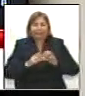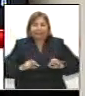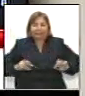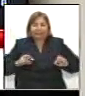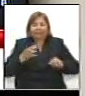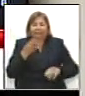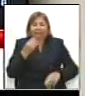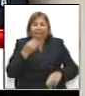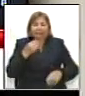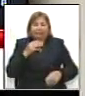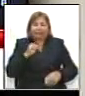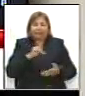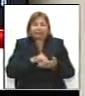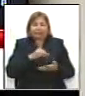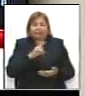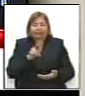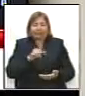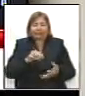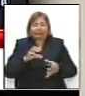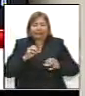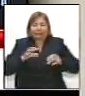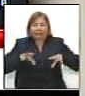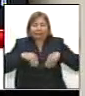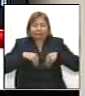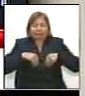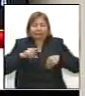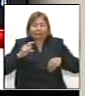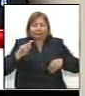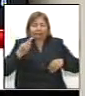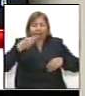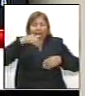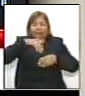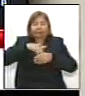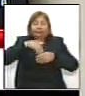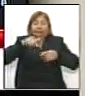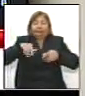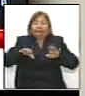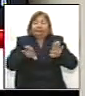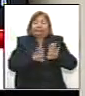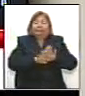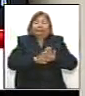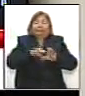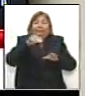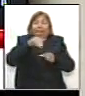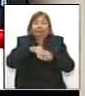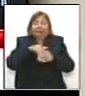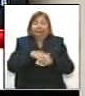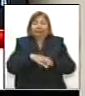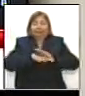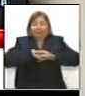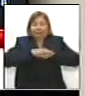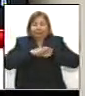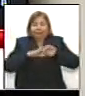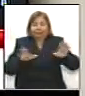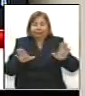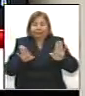de marzo del 2019 fue aprobado en primera votación. ¿Se va a cerrar la votación? Votación cerrada.